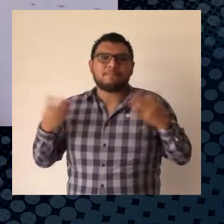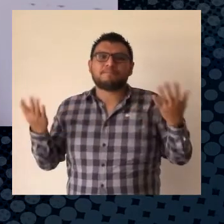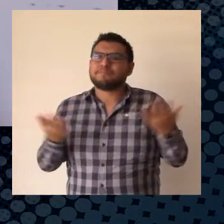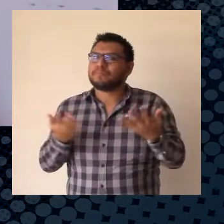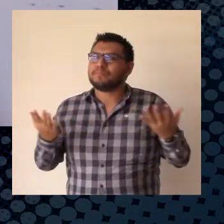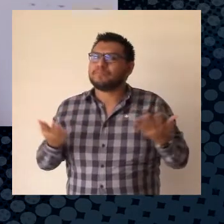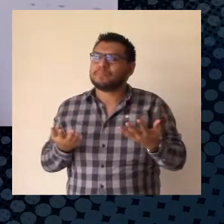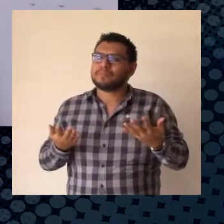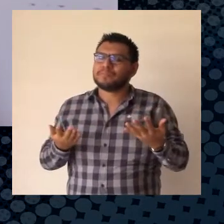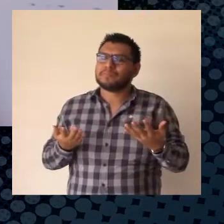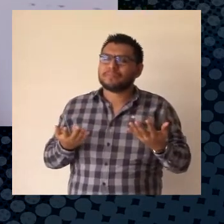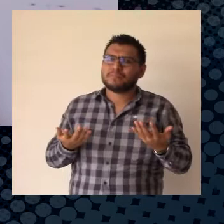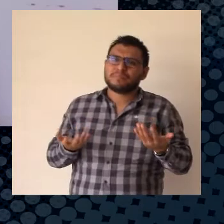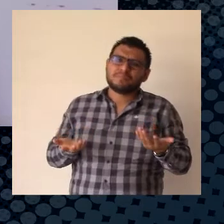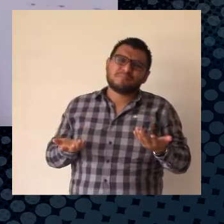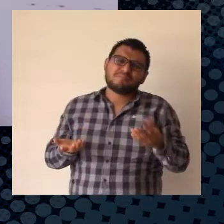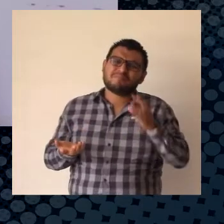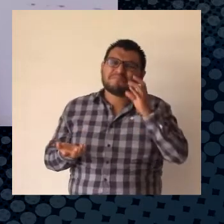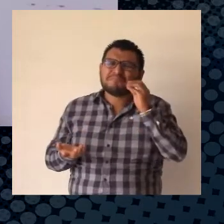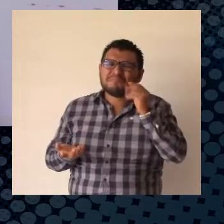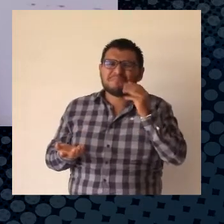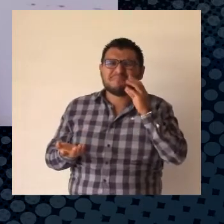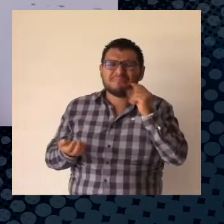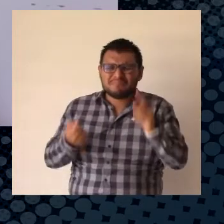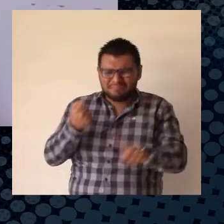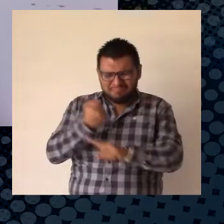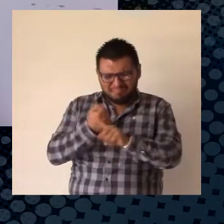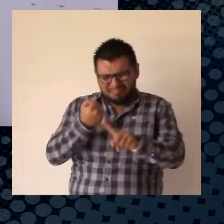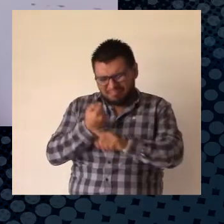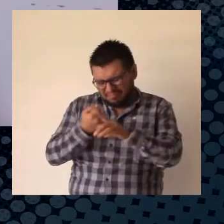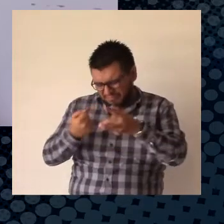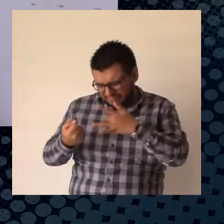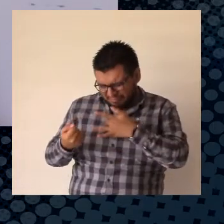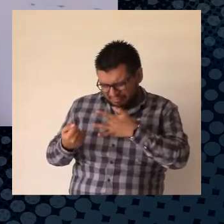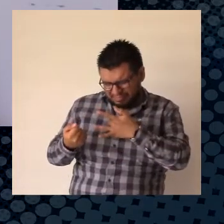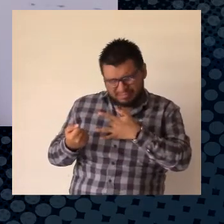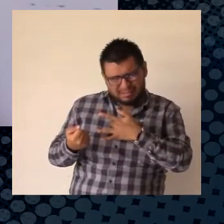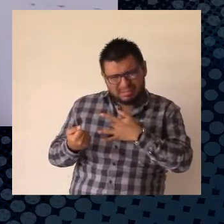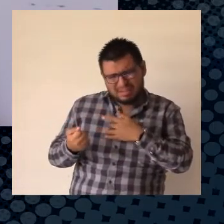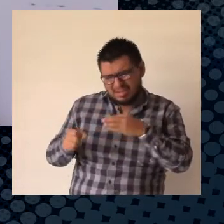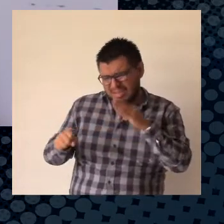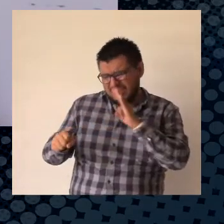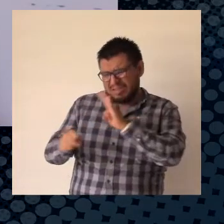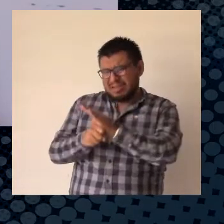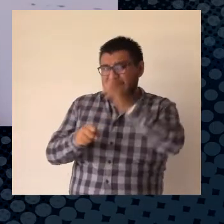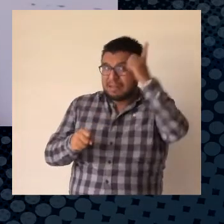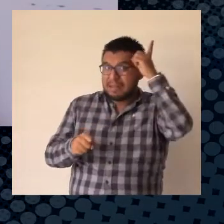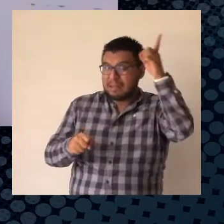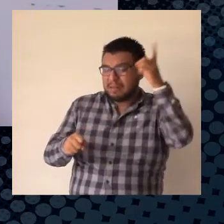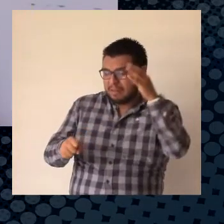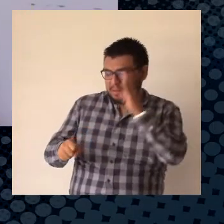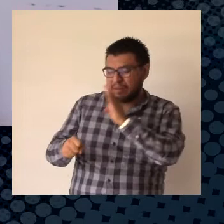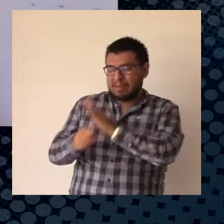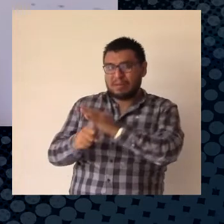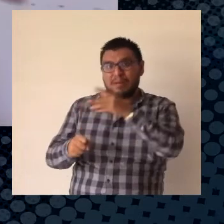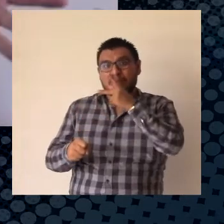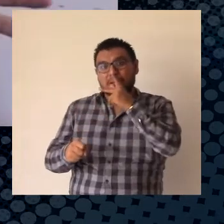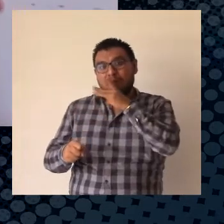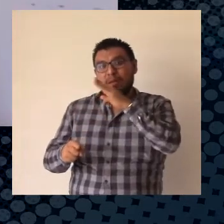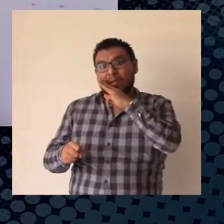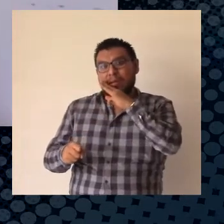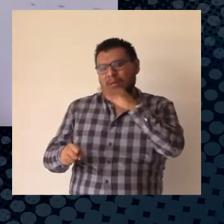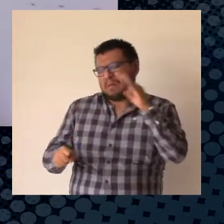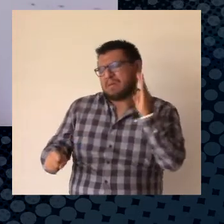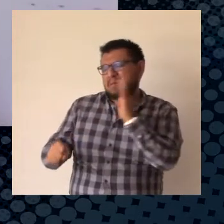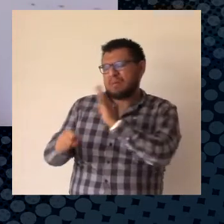lo hacen porque hay una amargura tremenda en su corazón, en contra de Dios, en contra de los padres, en contra de los